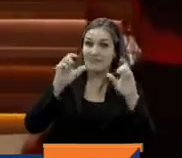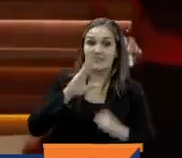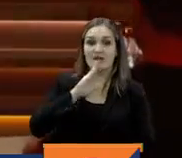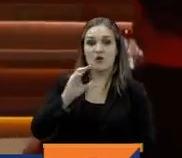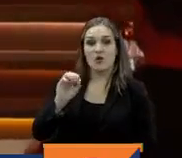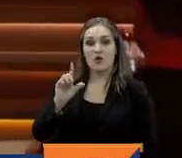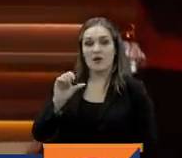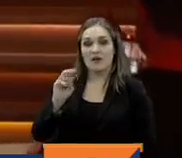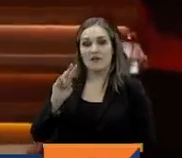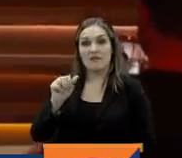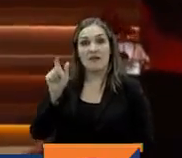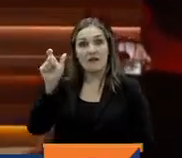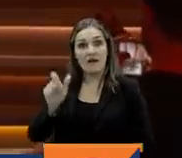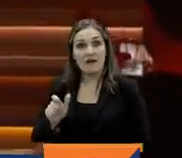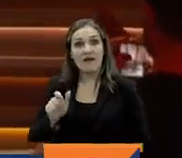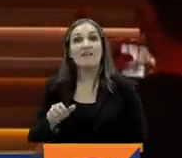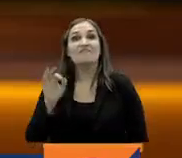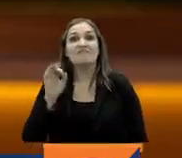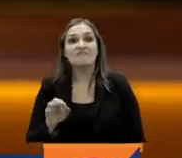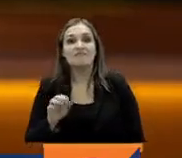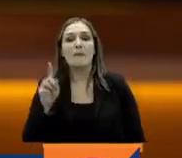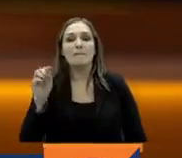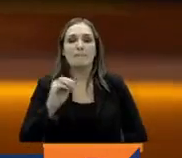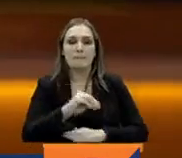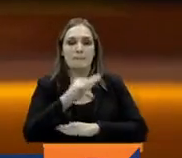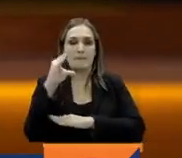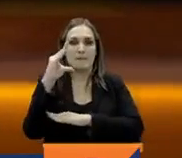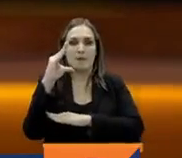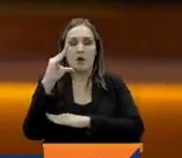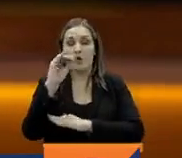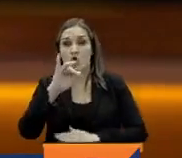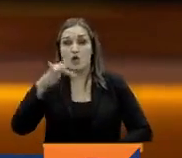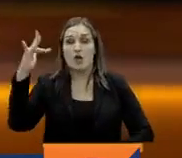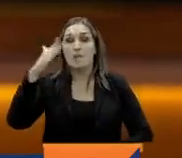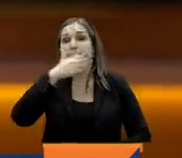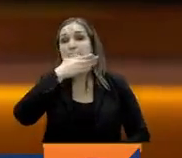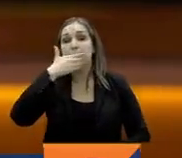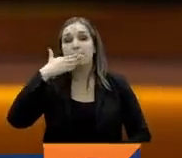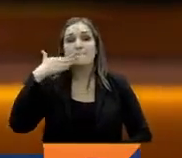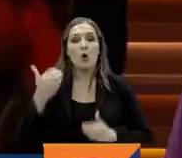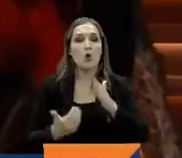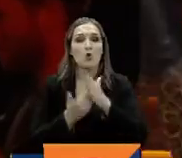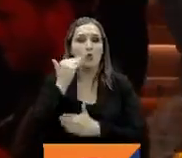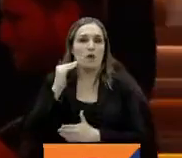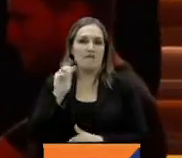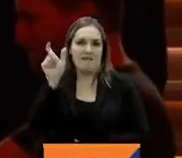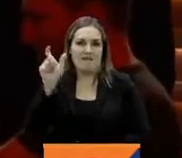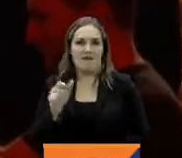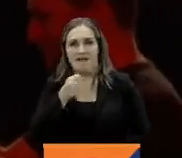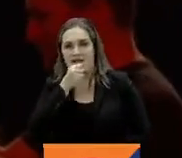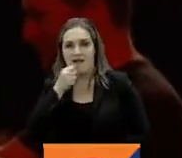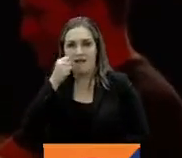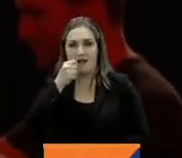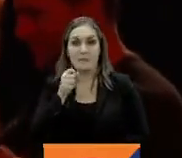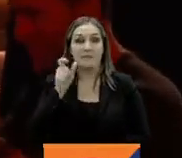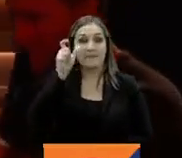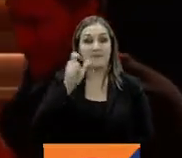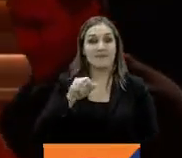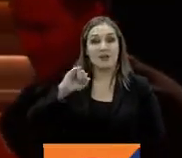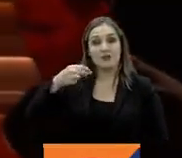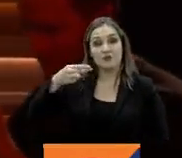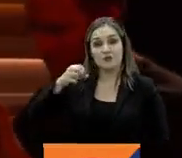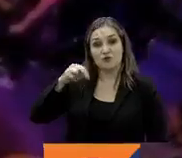Olivia Rodrigo, que consiguió hacerse con el gramófono dorado en la categoría de Mejor Nueva Artista. Mientras que John Batiste